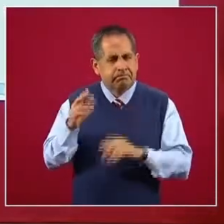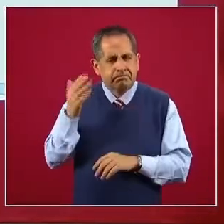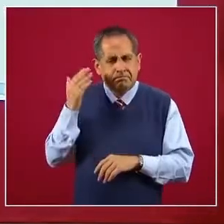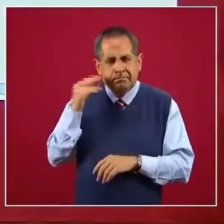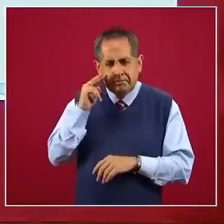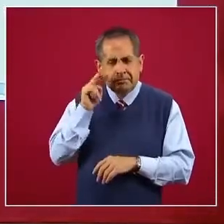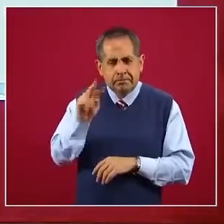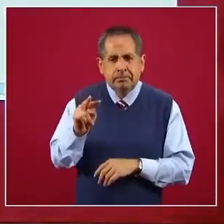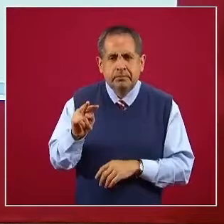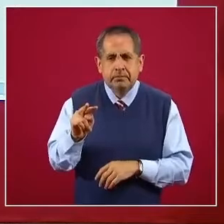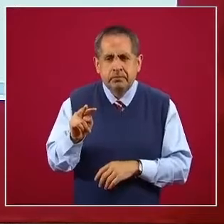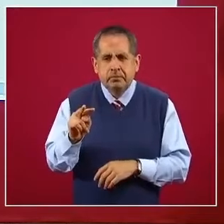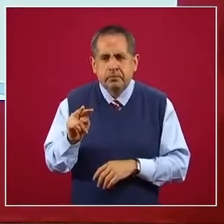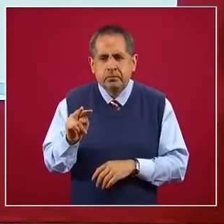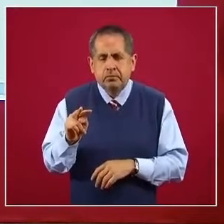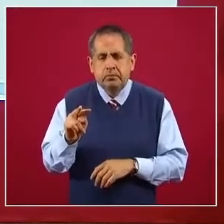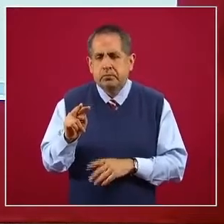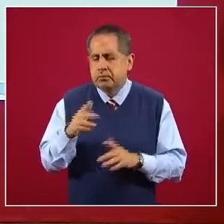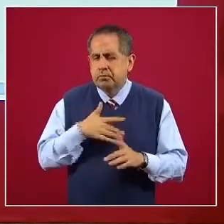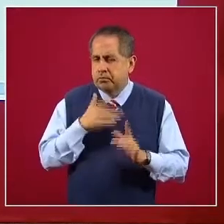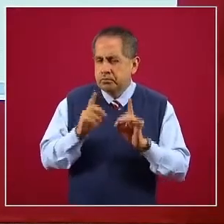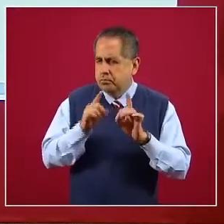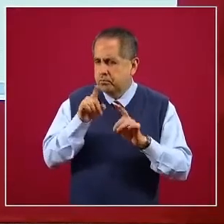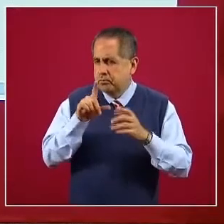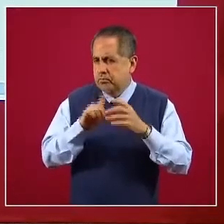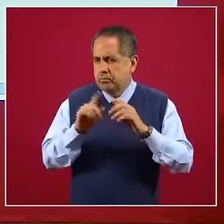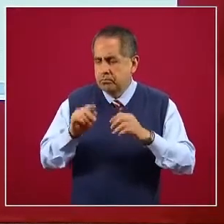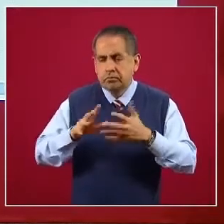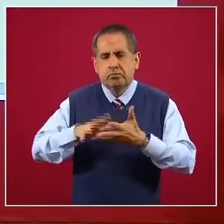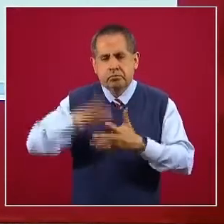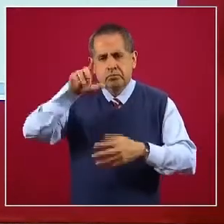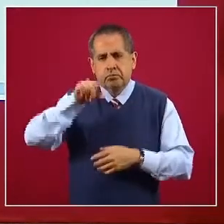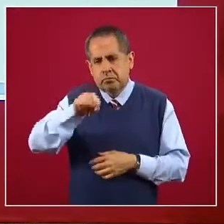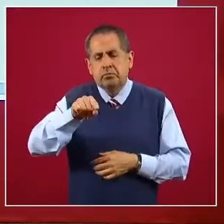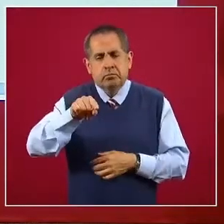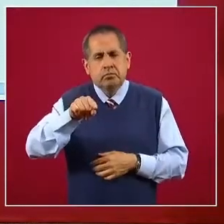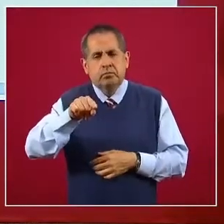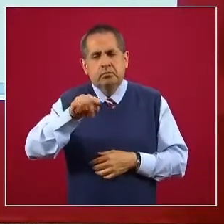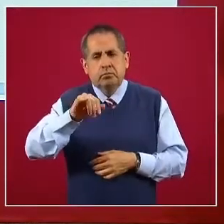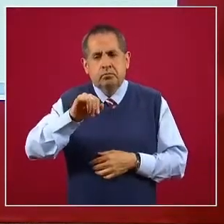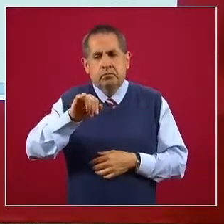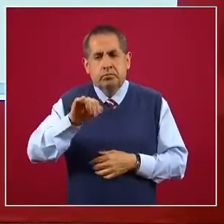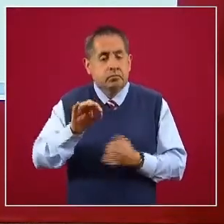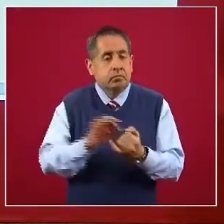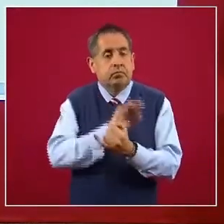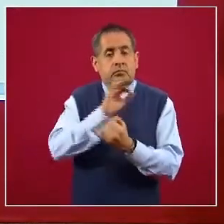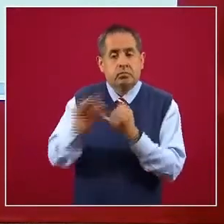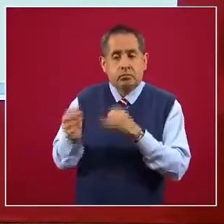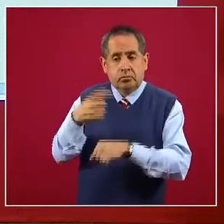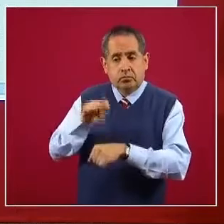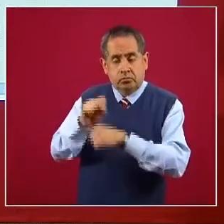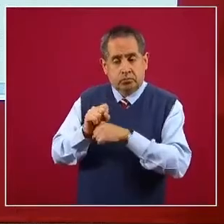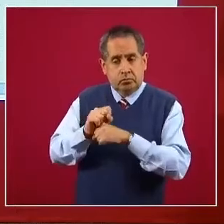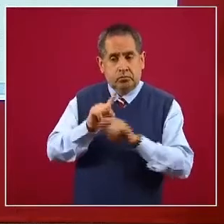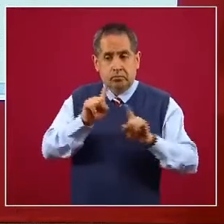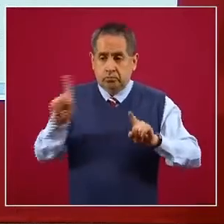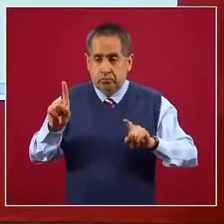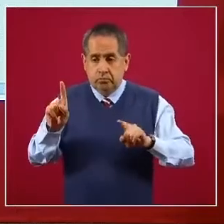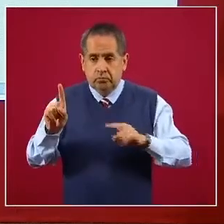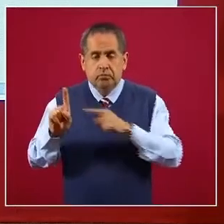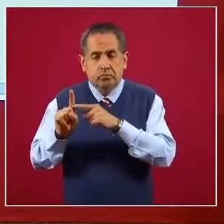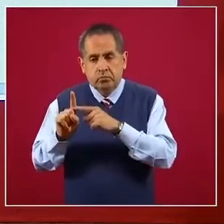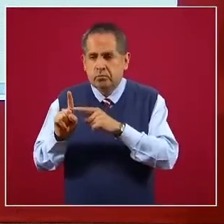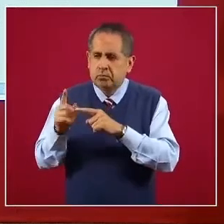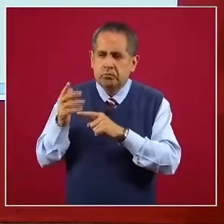la epidemia, y vemos cómo se concentran la mayoría de ellas prácticamente en la última semana y digamos que en las